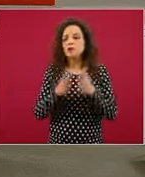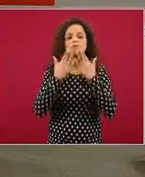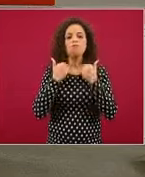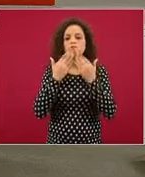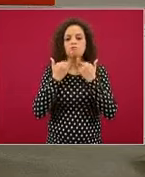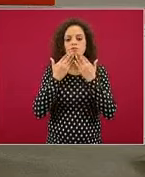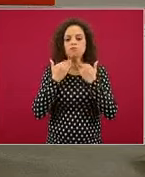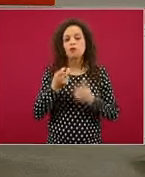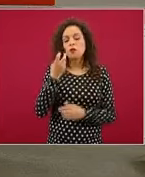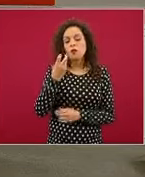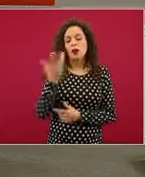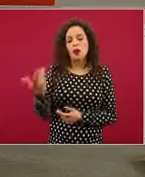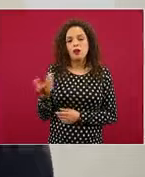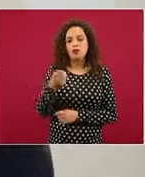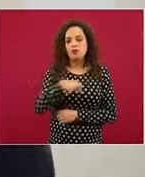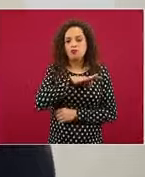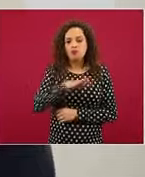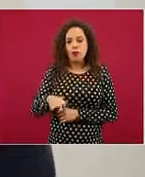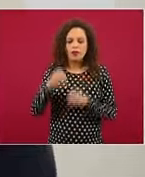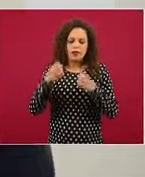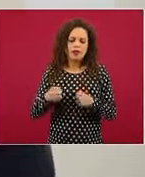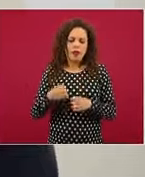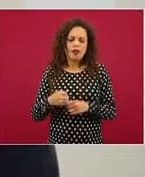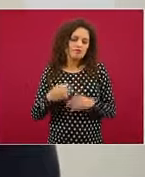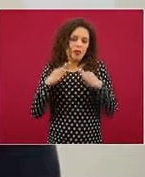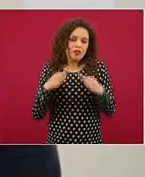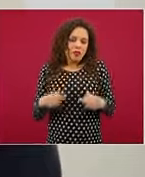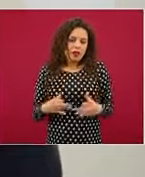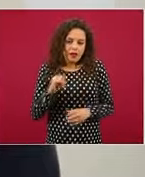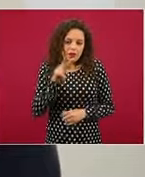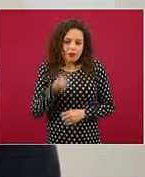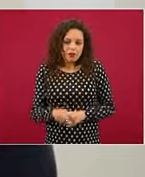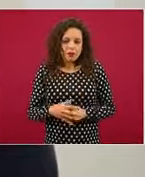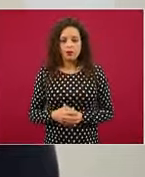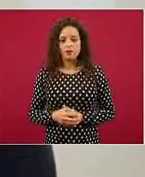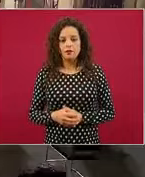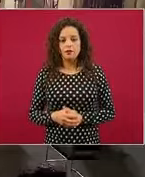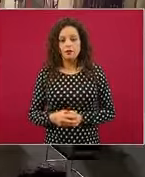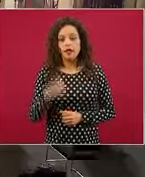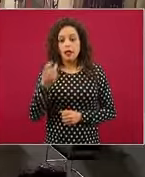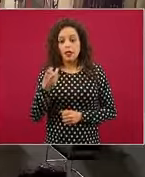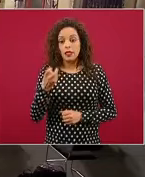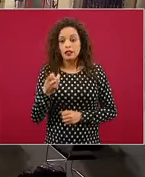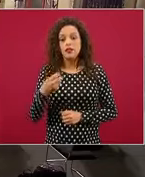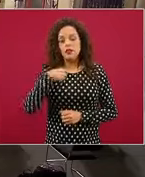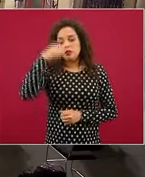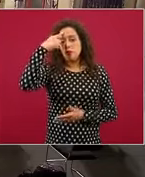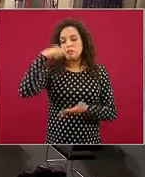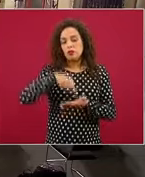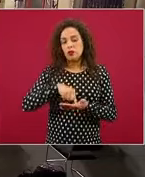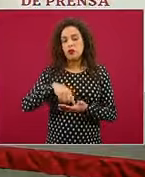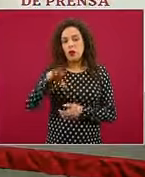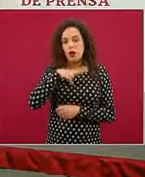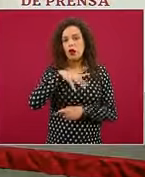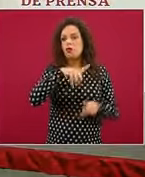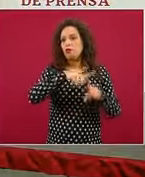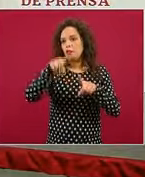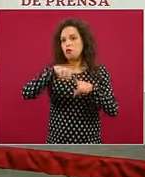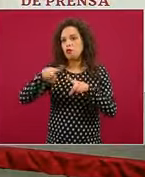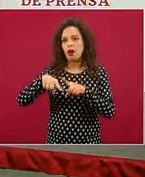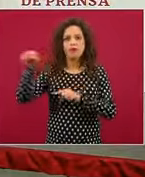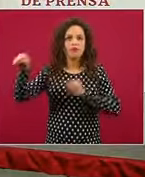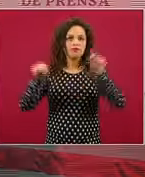ese lado podemos hasta el momento estar tranquilos, y eventos como estos de seguro se van a estar presentando en diferentes momentos, pero